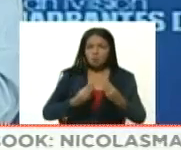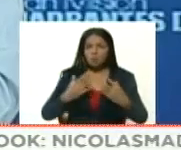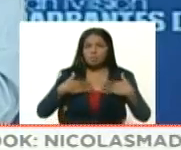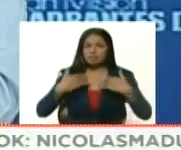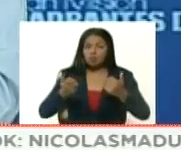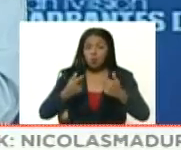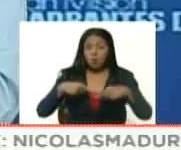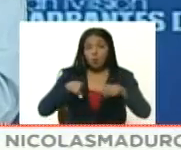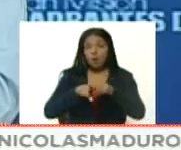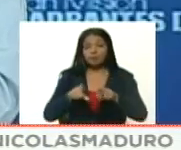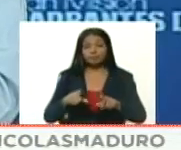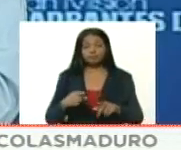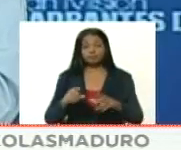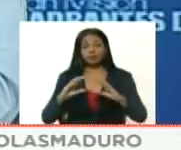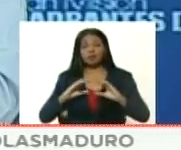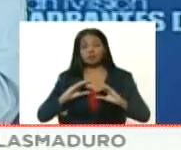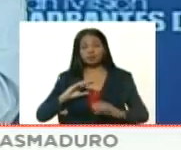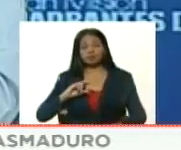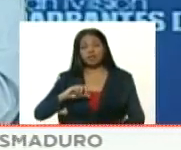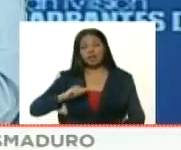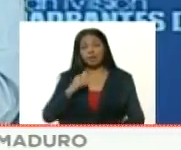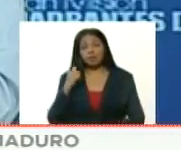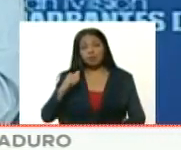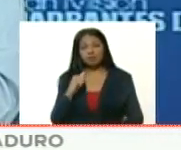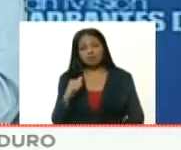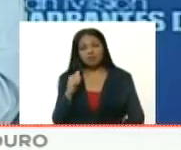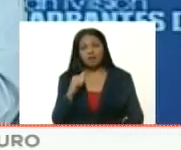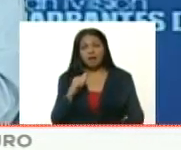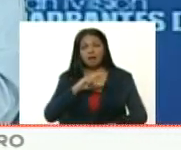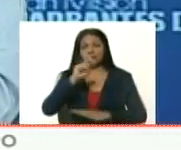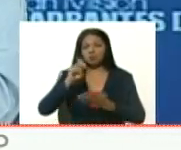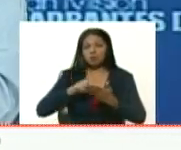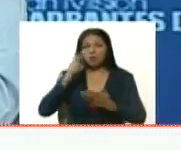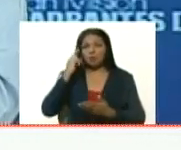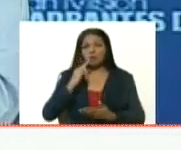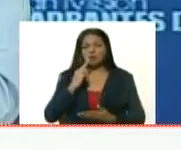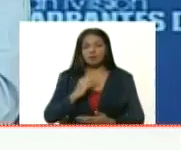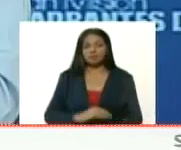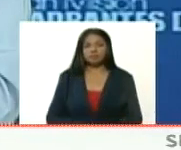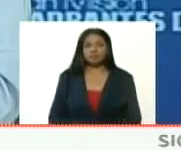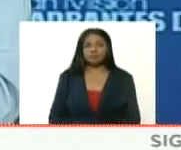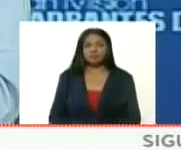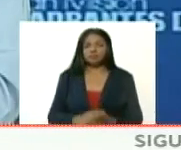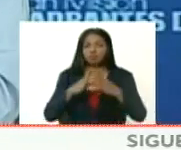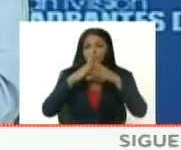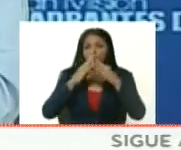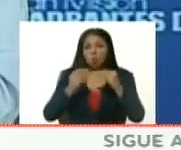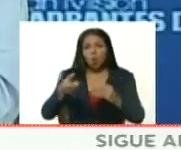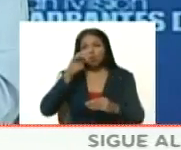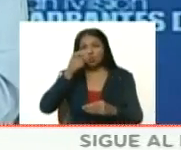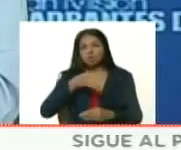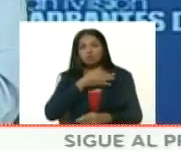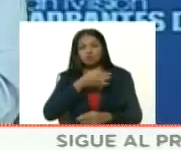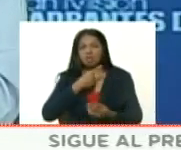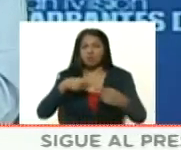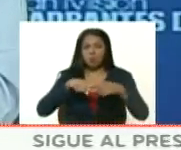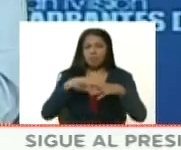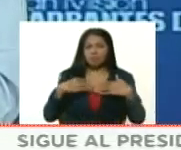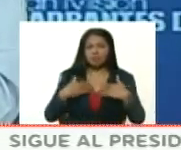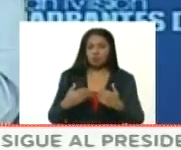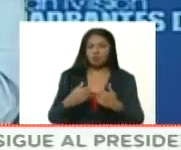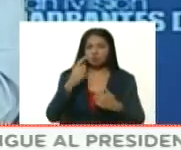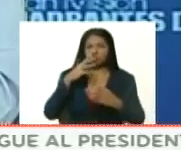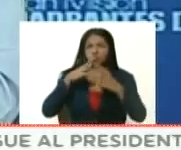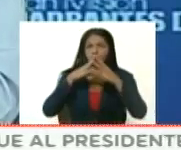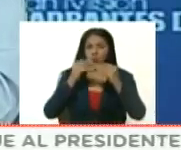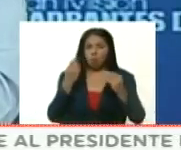salud del Cuerpo Nacional de Policía Bolivariana. Todo lo que es seguridad social y salud, todo eso,